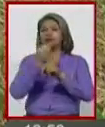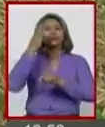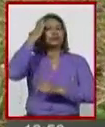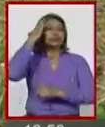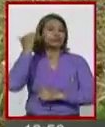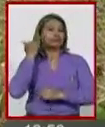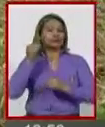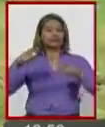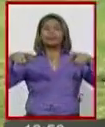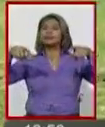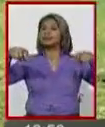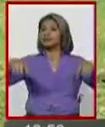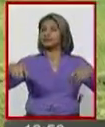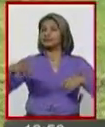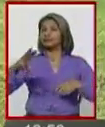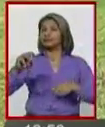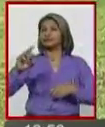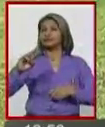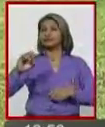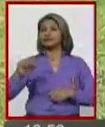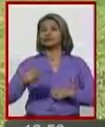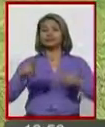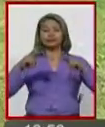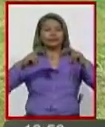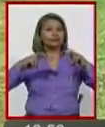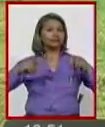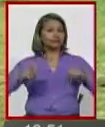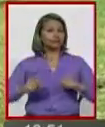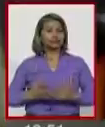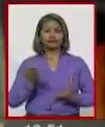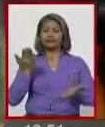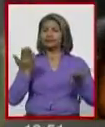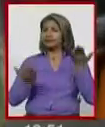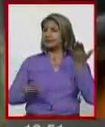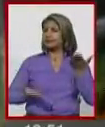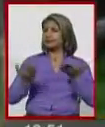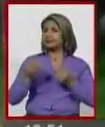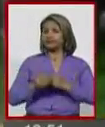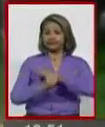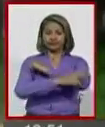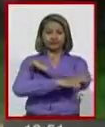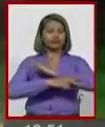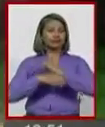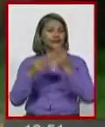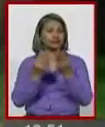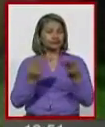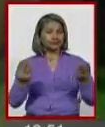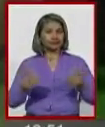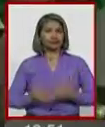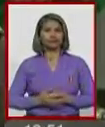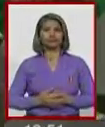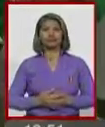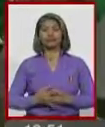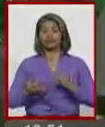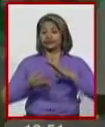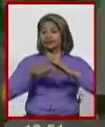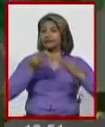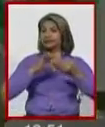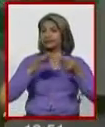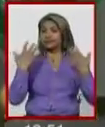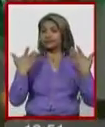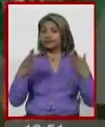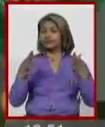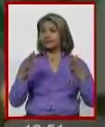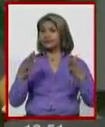en la cabeza en una cancha del barrio La Morita. Los investigadores presumen que el móvil de este hecho es el robo de sus pertenencias. Hasta la fecha no